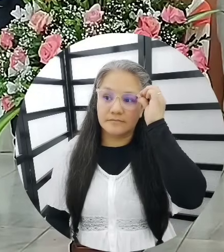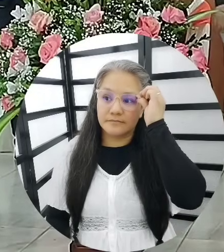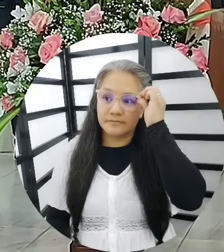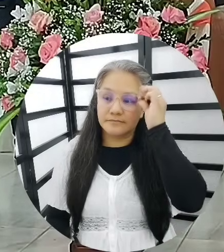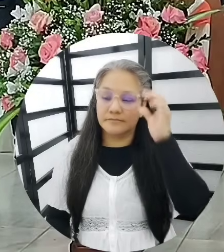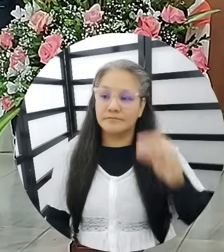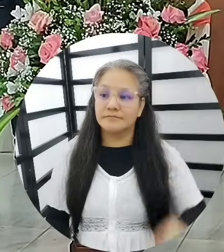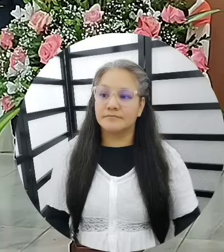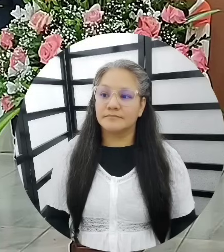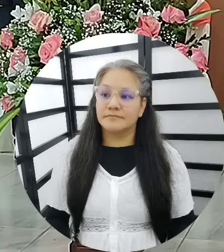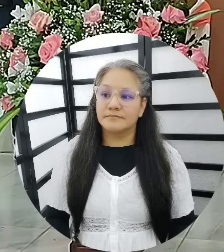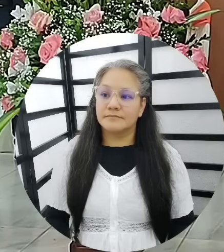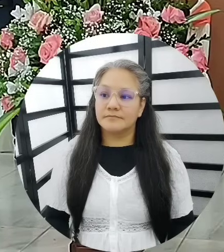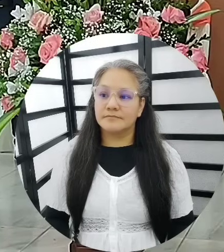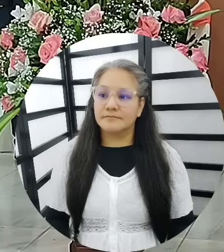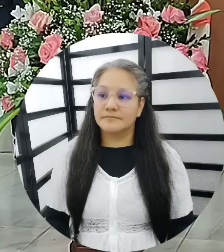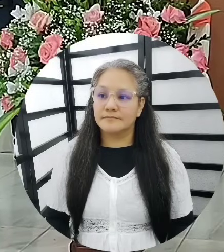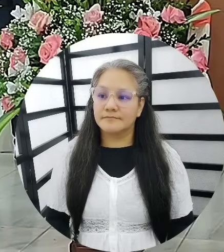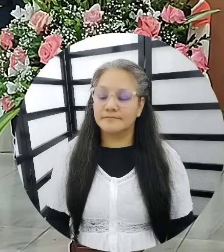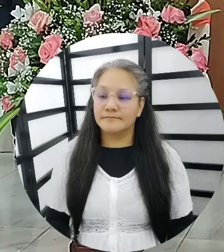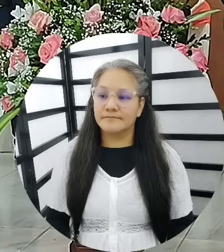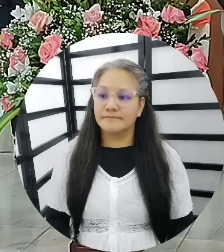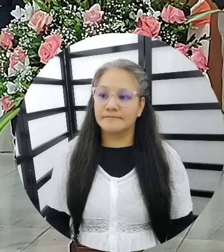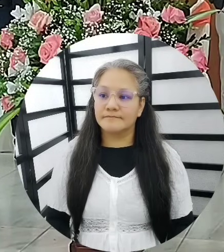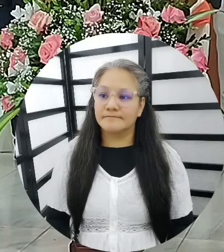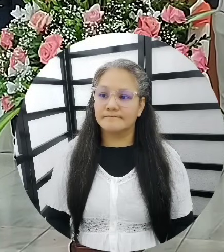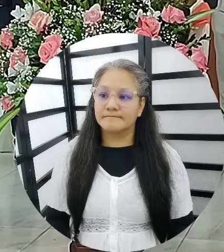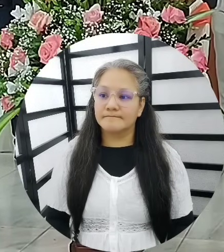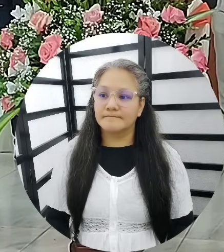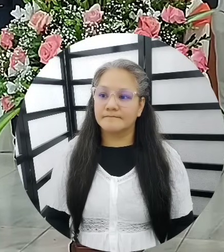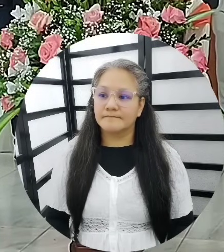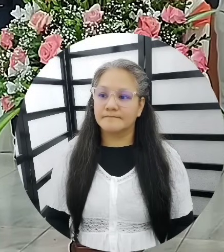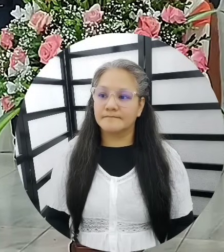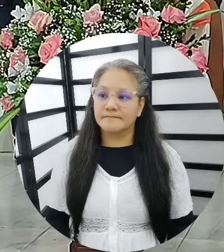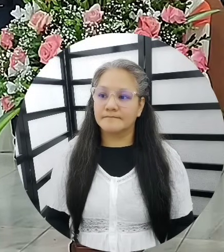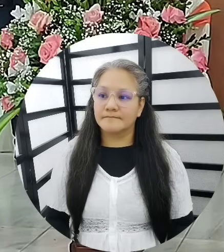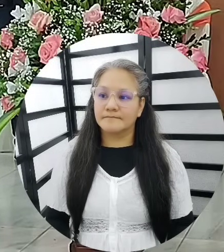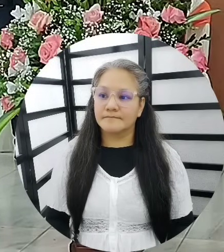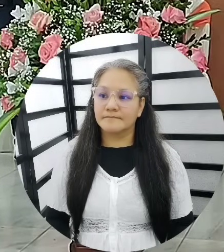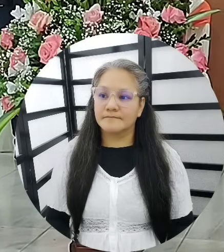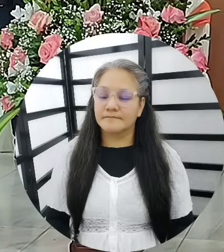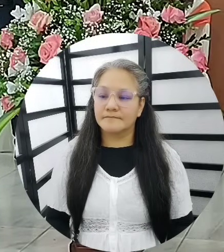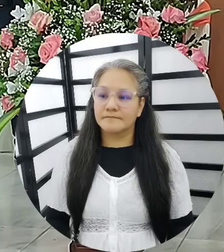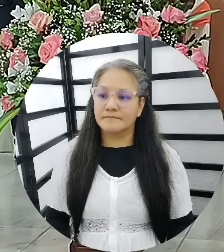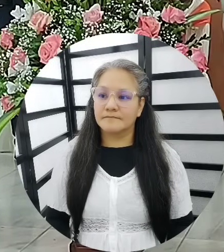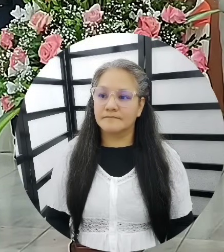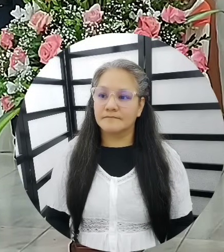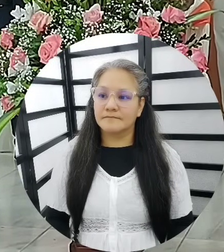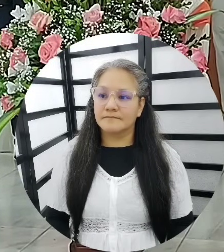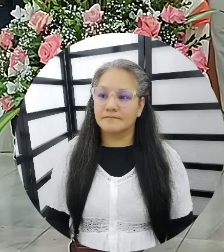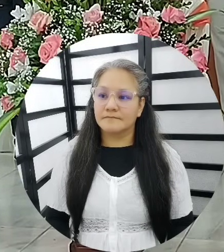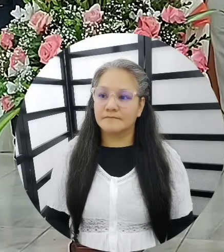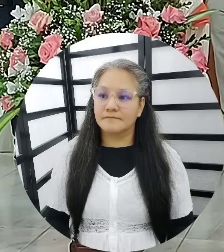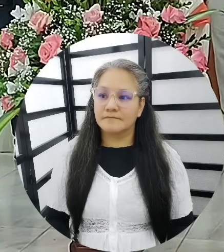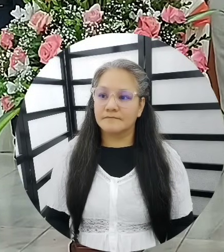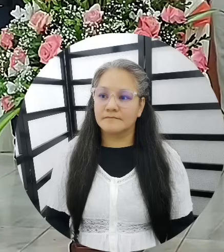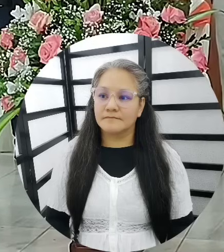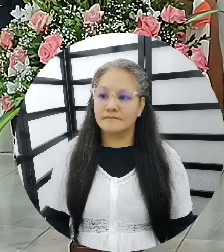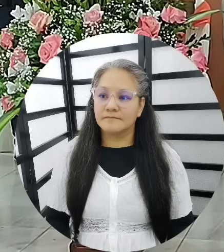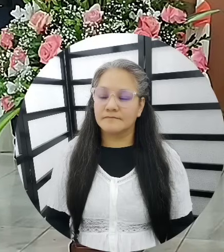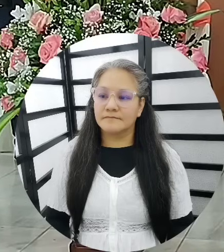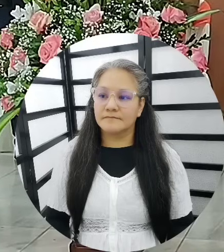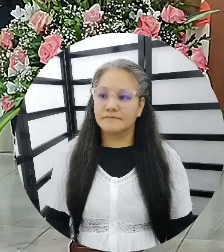colaboradores? ¿Estamos sacando tiempo para ayunar con ellos, para pasar días en el templo, buscando a Dios